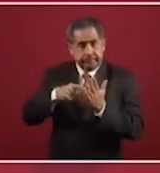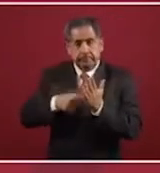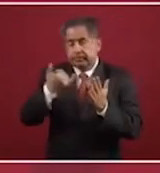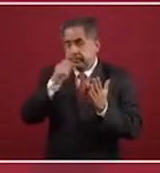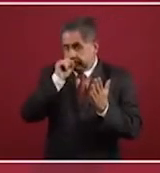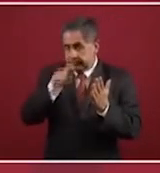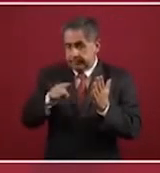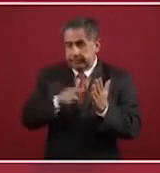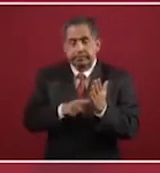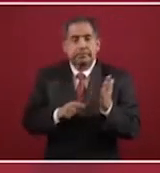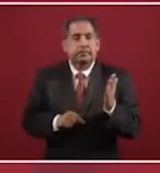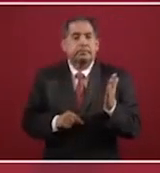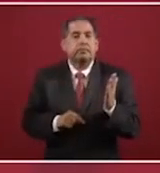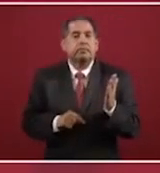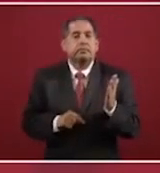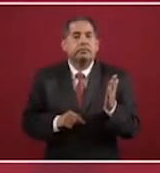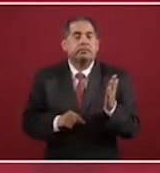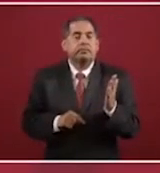algo